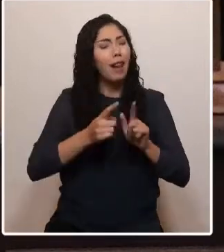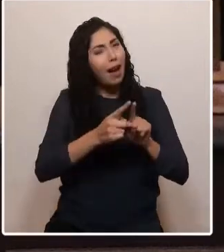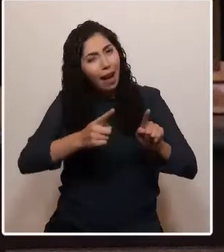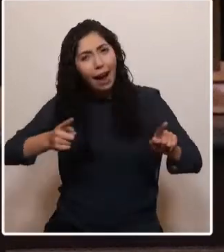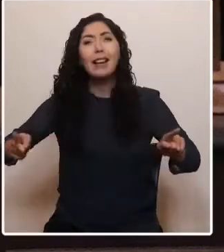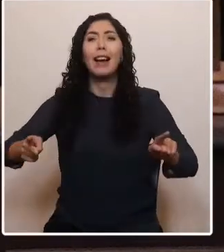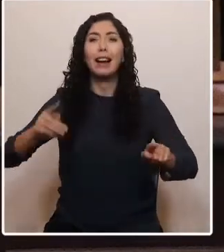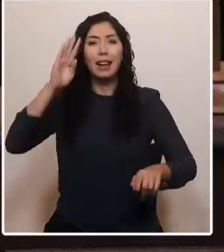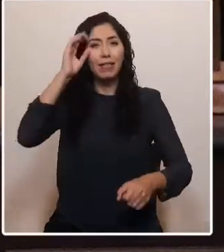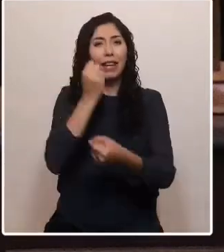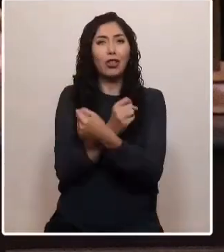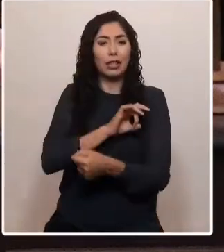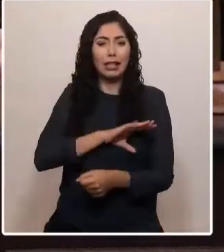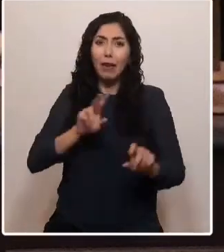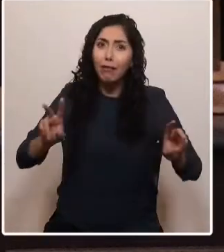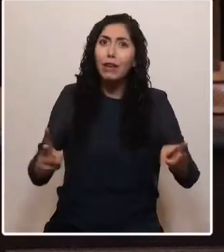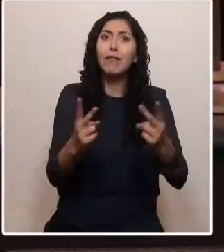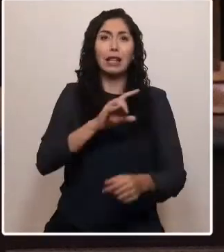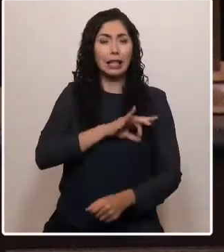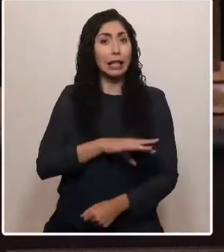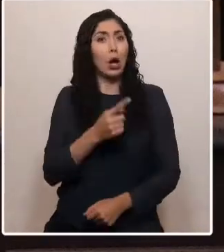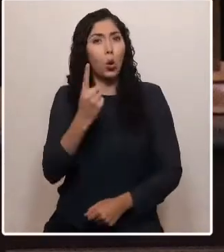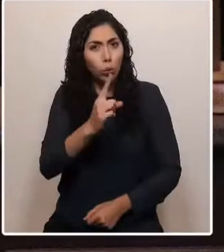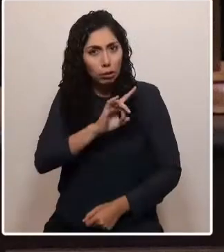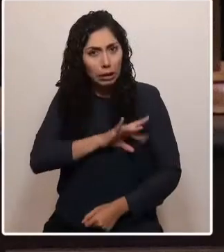viva Chile uno y libre!